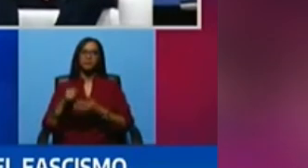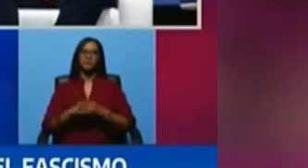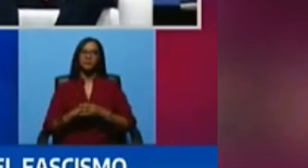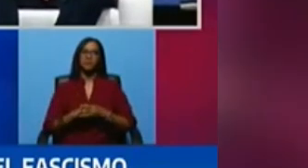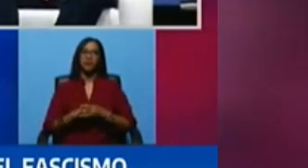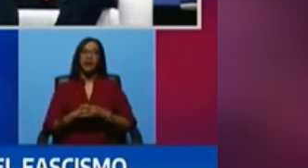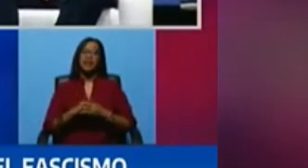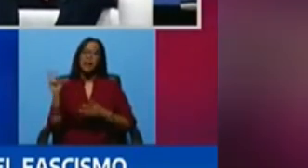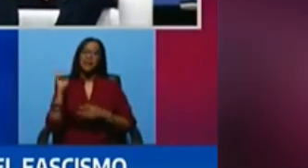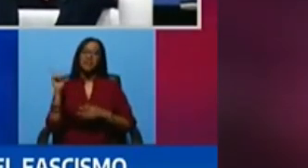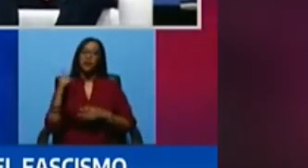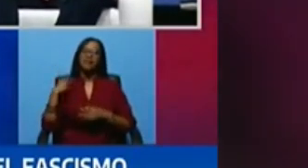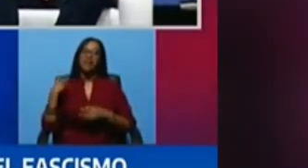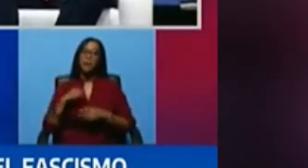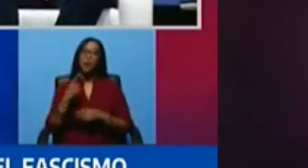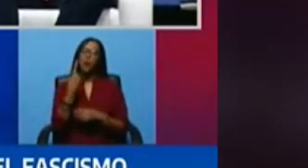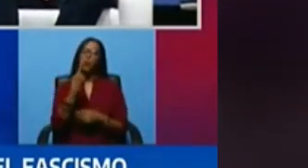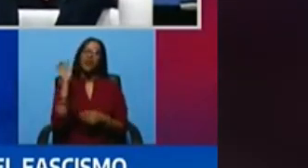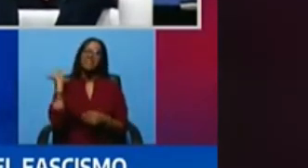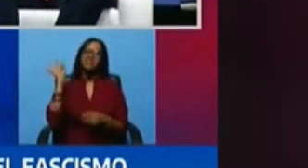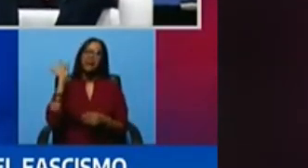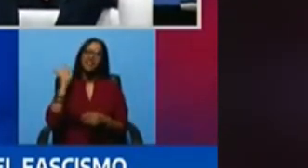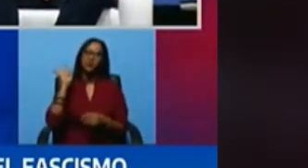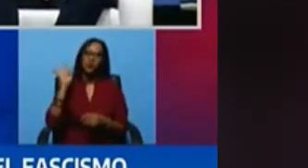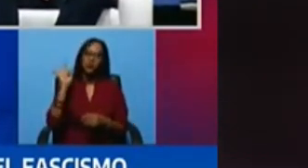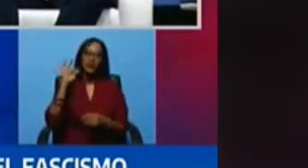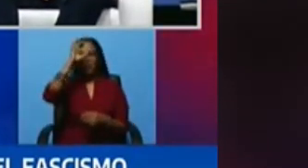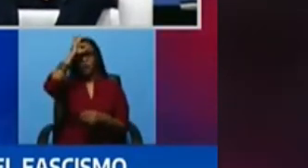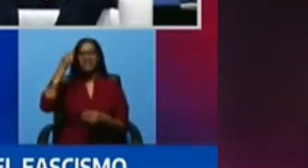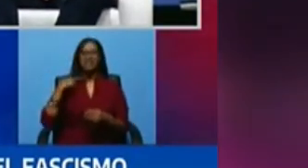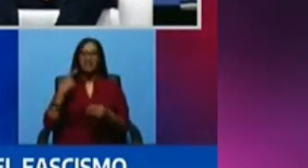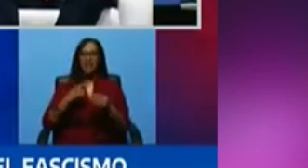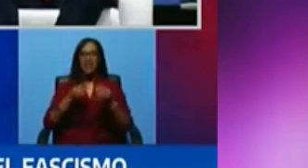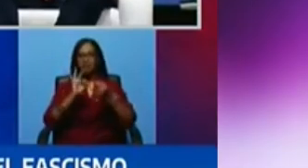Y en Venezuela tenemos una expresión que no sé si tiene traducción.